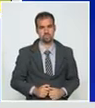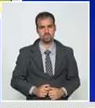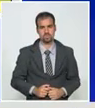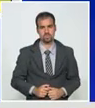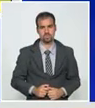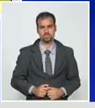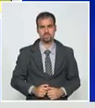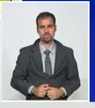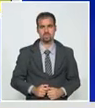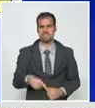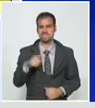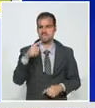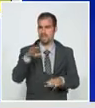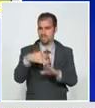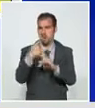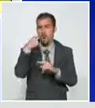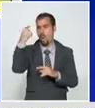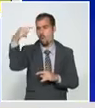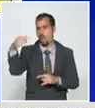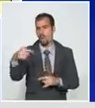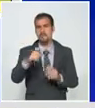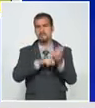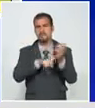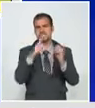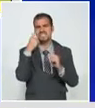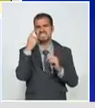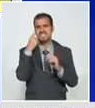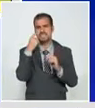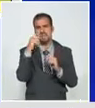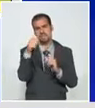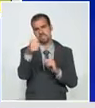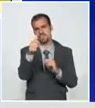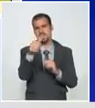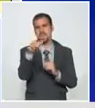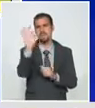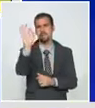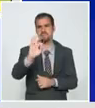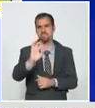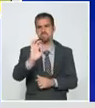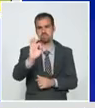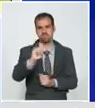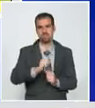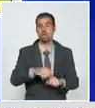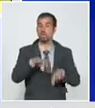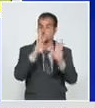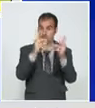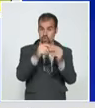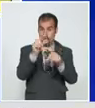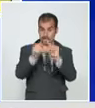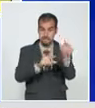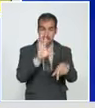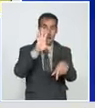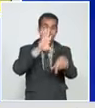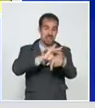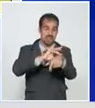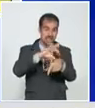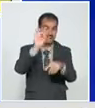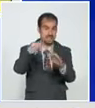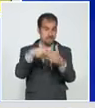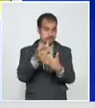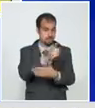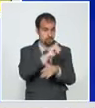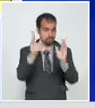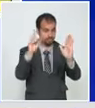provincias que concentran el 10% de todos los casos confirmados en los últimos 15